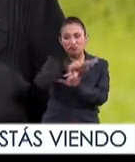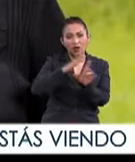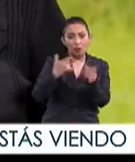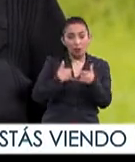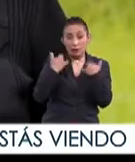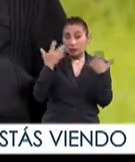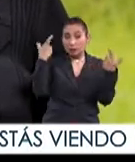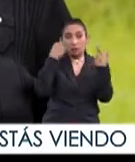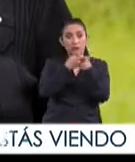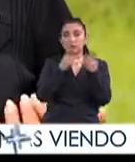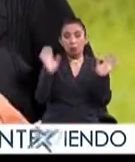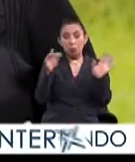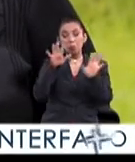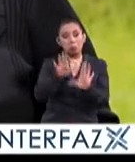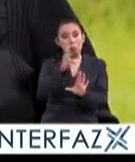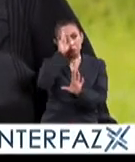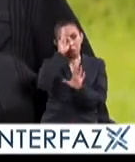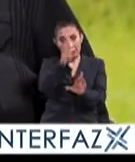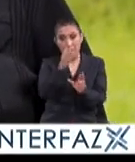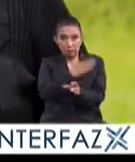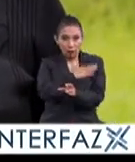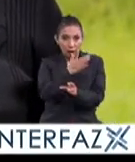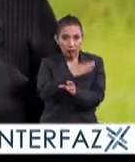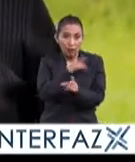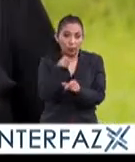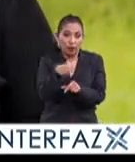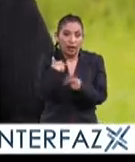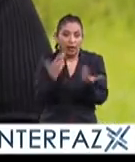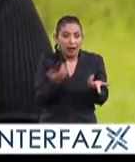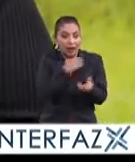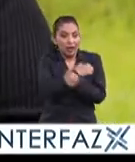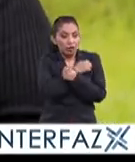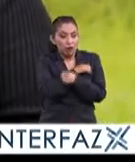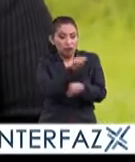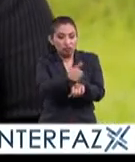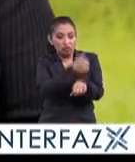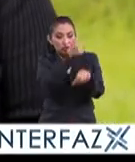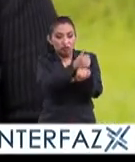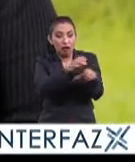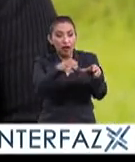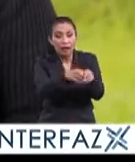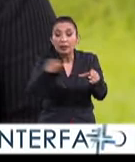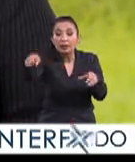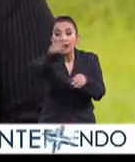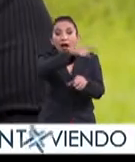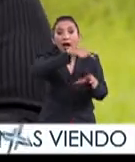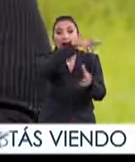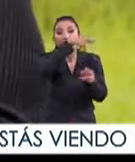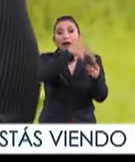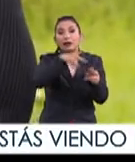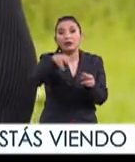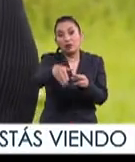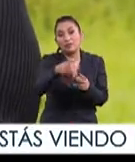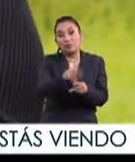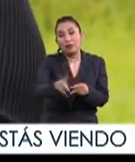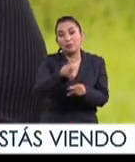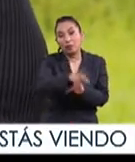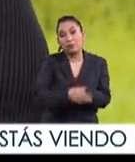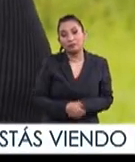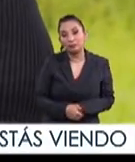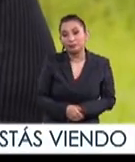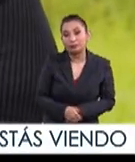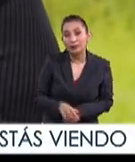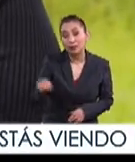los jóvenes. Eso es bueno, porque acerca la institución educativa al pueblo.